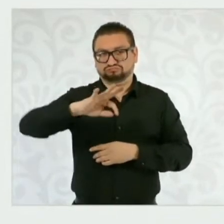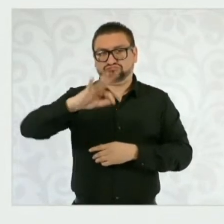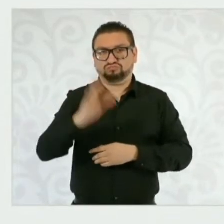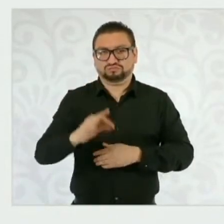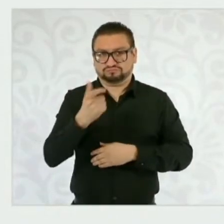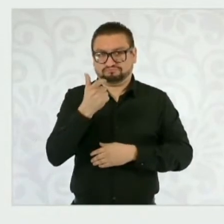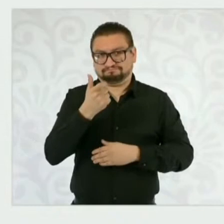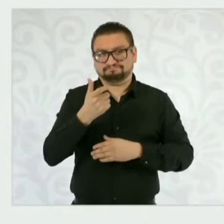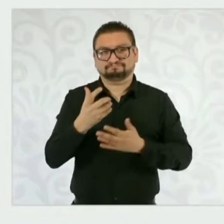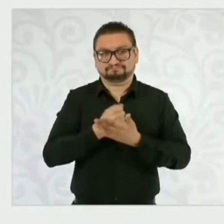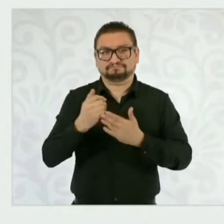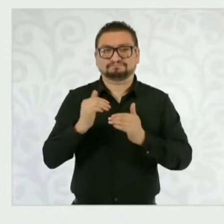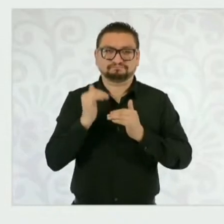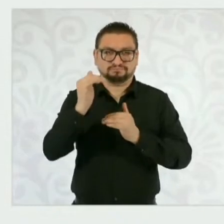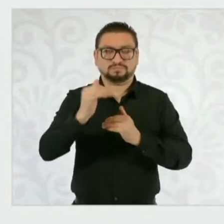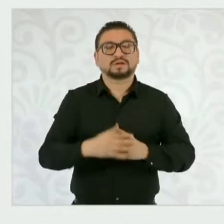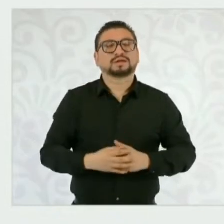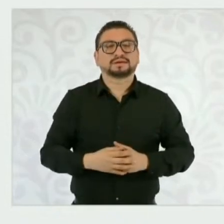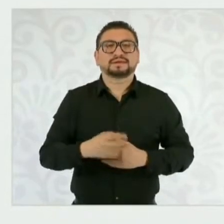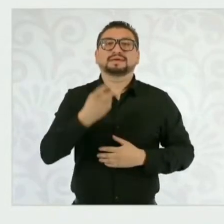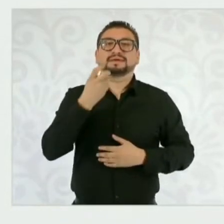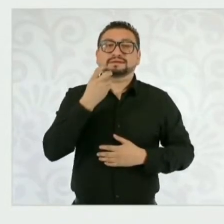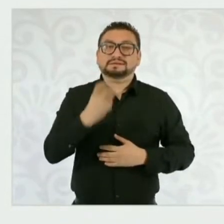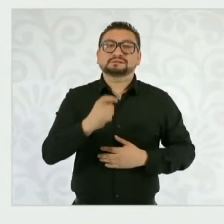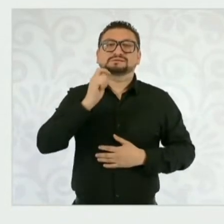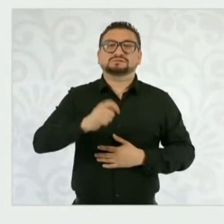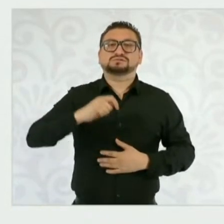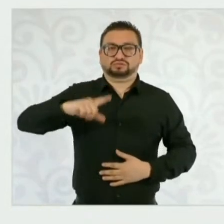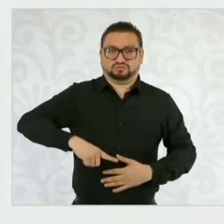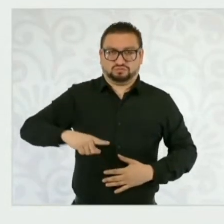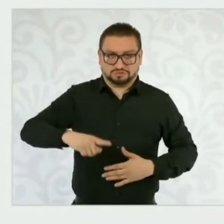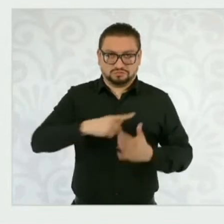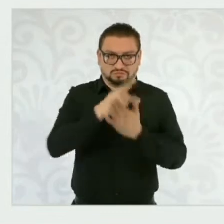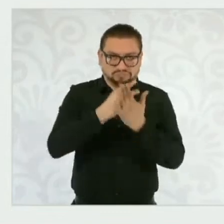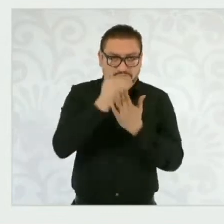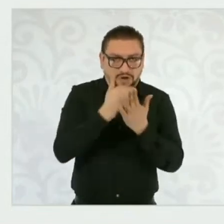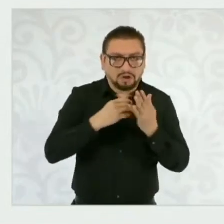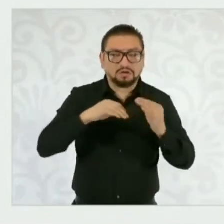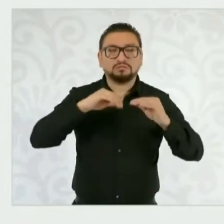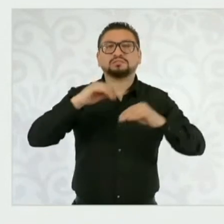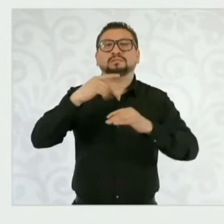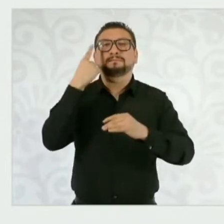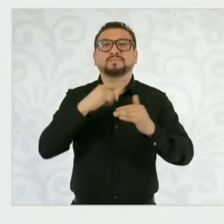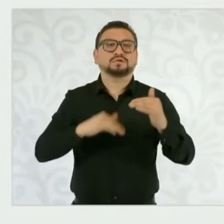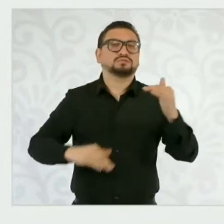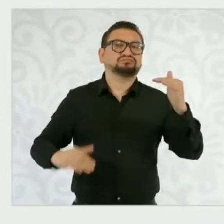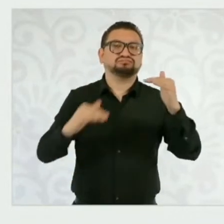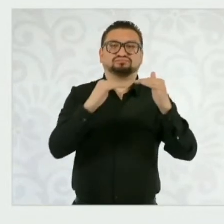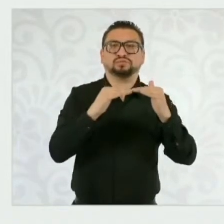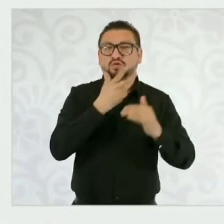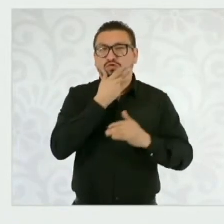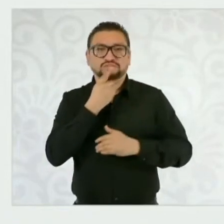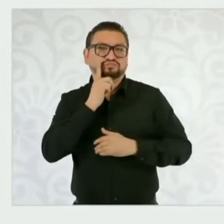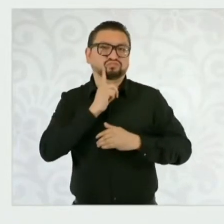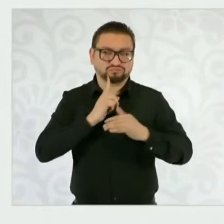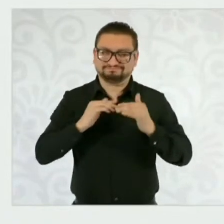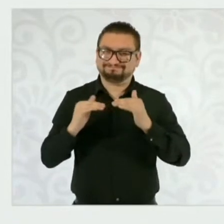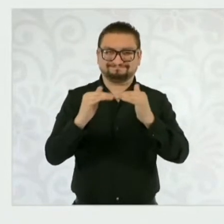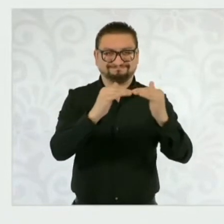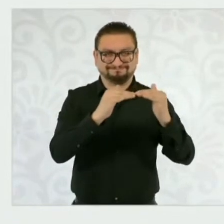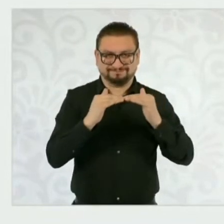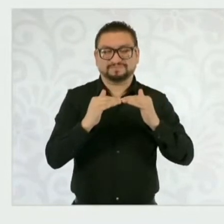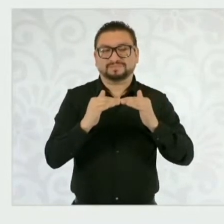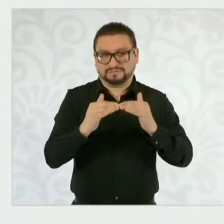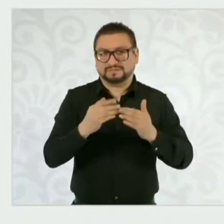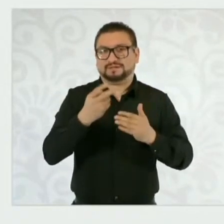97.7%. Además, esto ha sido una gran política para reducir la desigualdad salarial entre mujeres y hombres, y